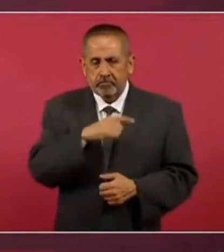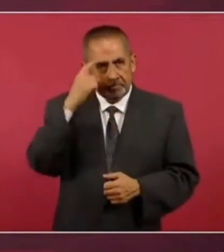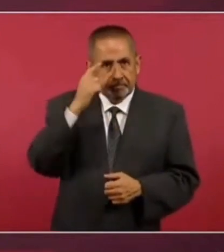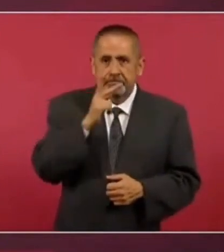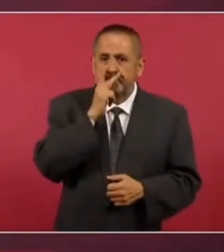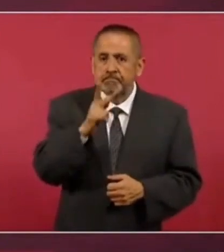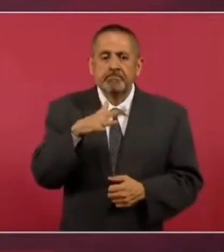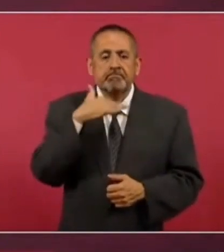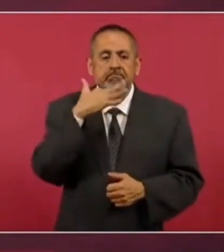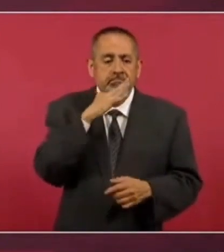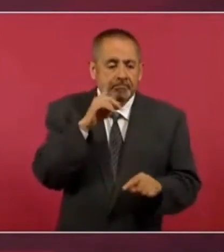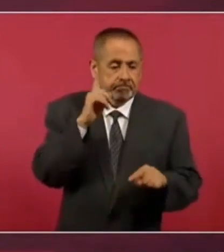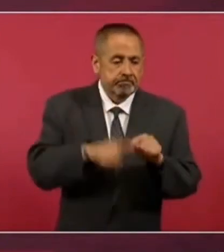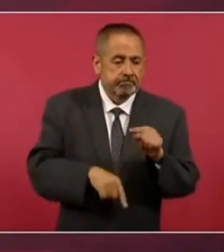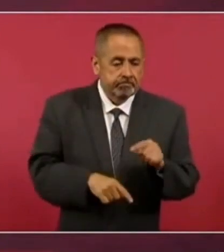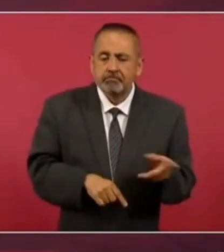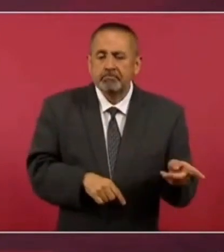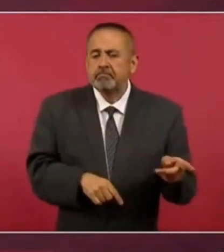corrupción